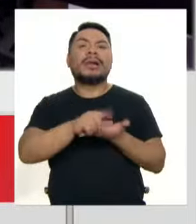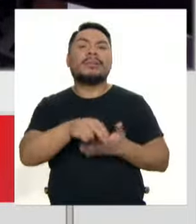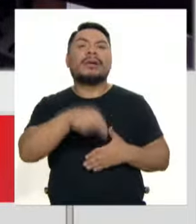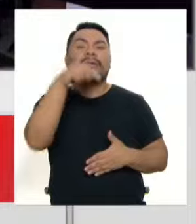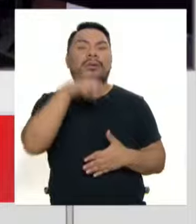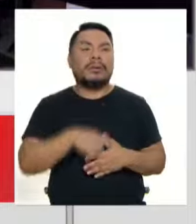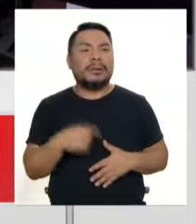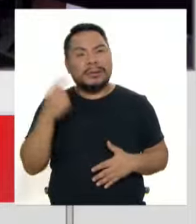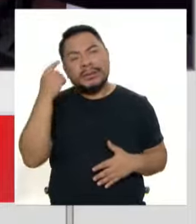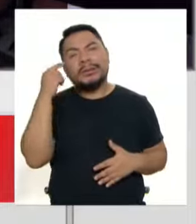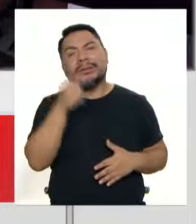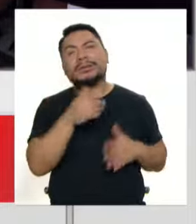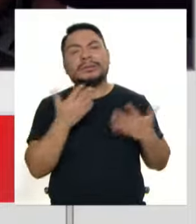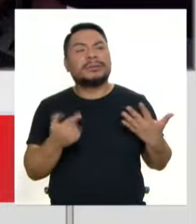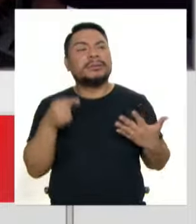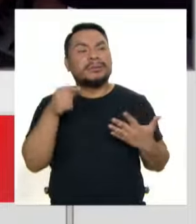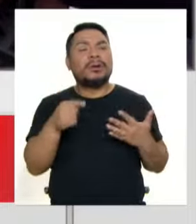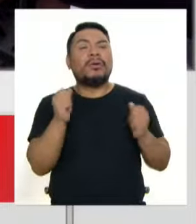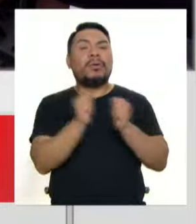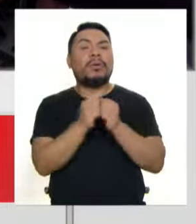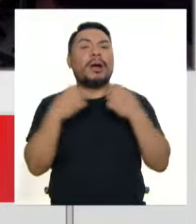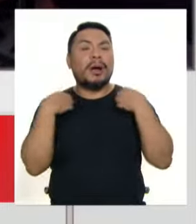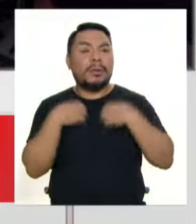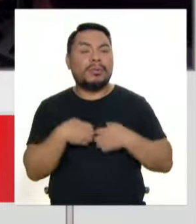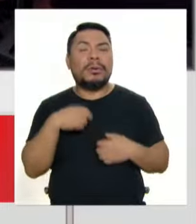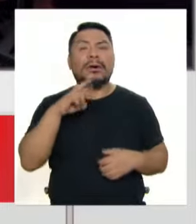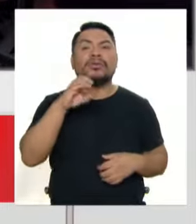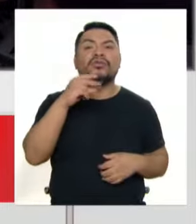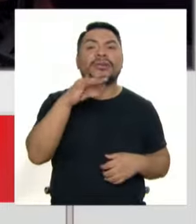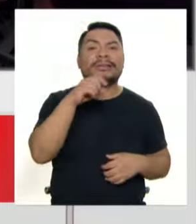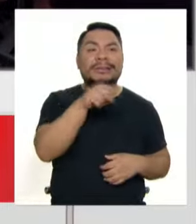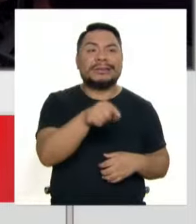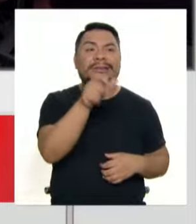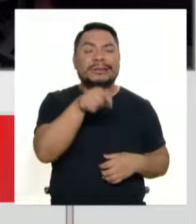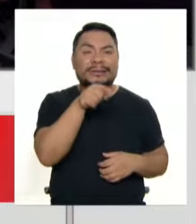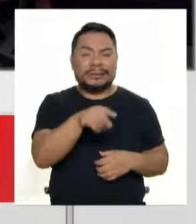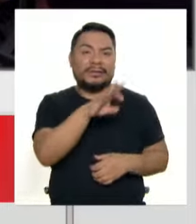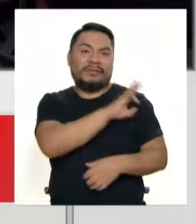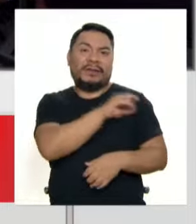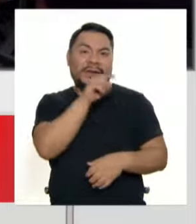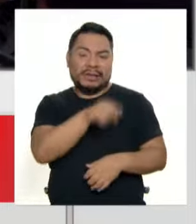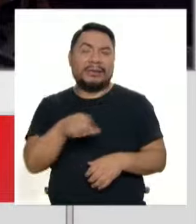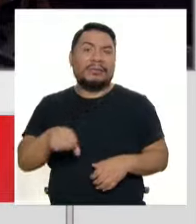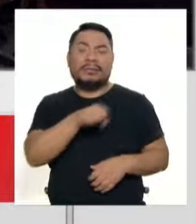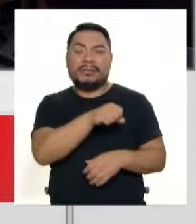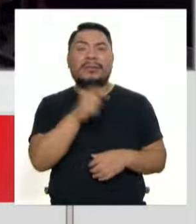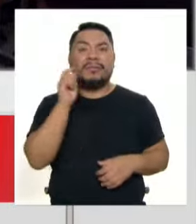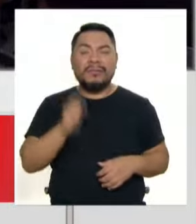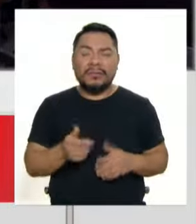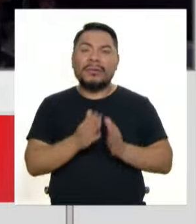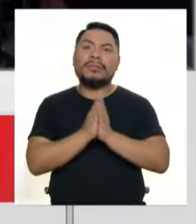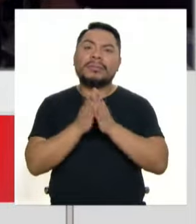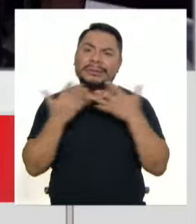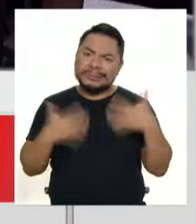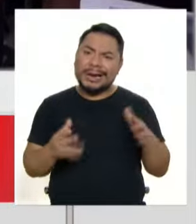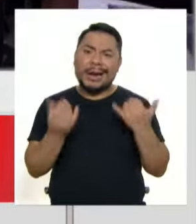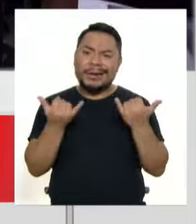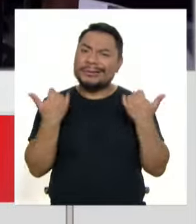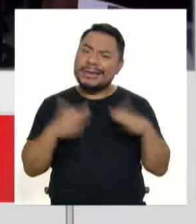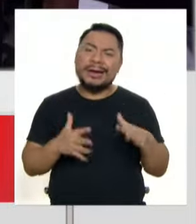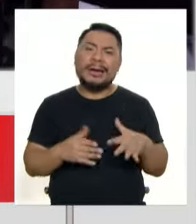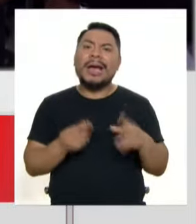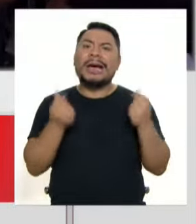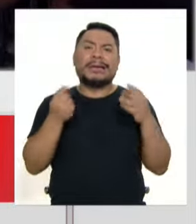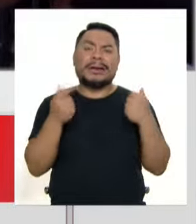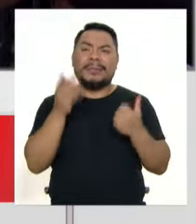Norte, no tengo entendido, acá con el abogado Rodríguez, quien está representando el caso, para que pueda ya de una vez, ¿no?,